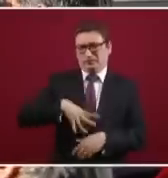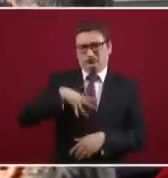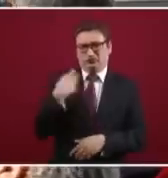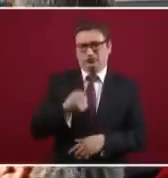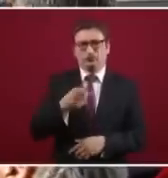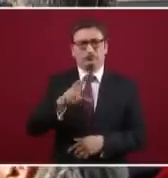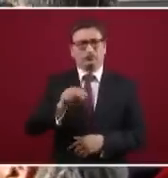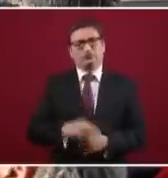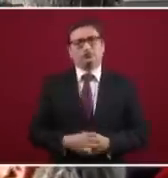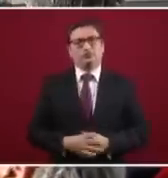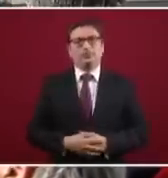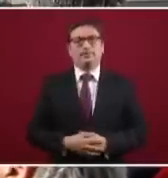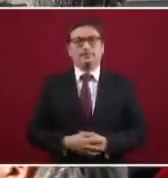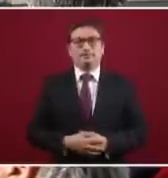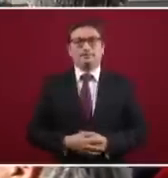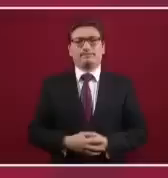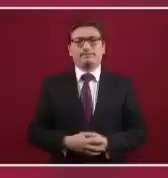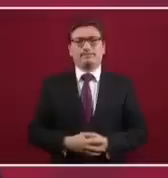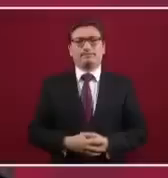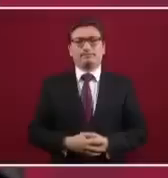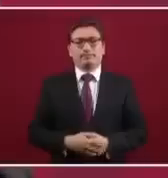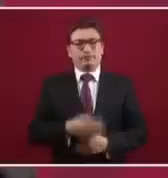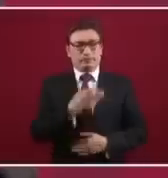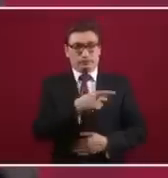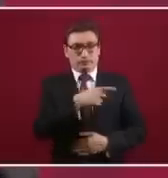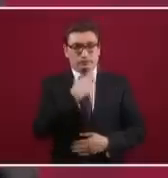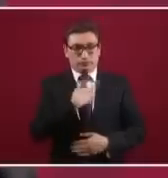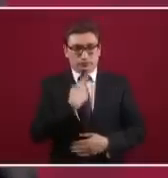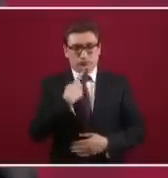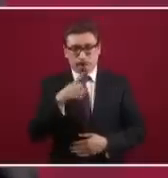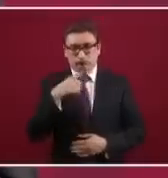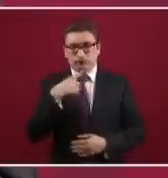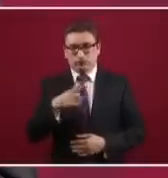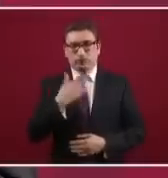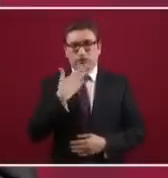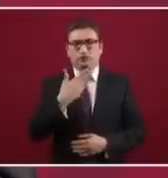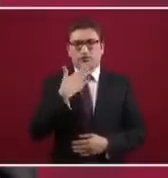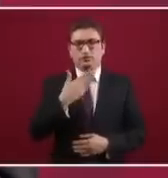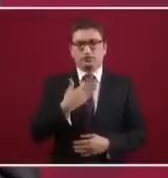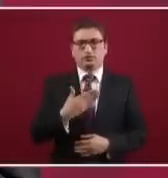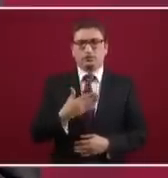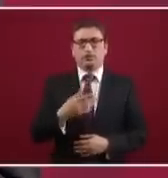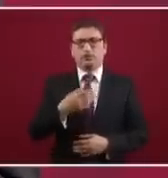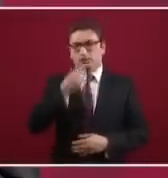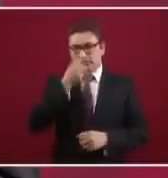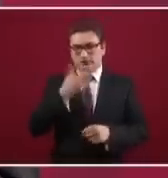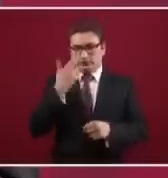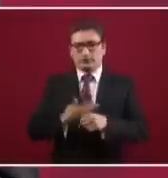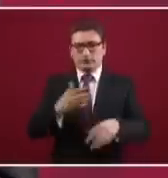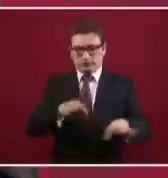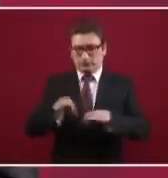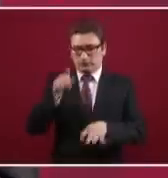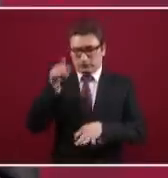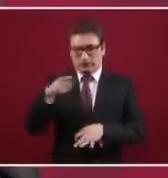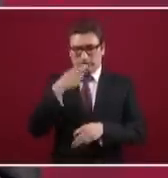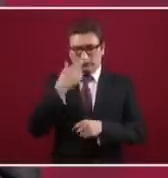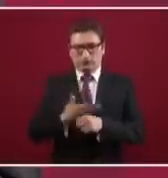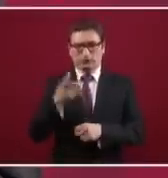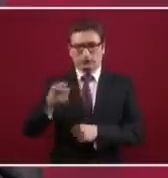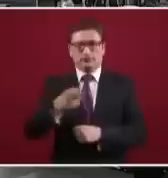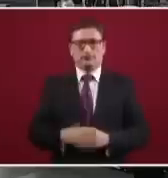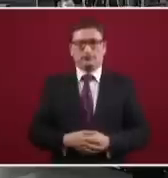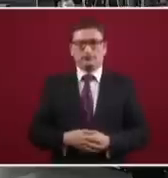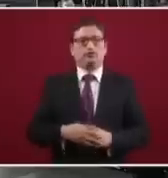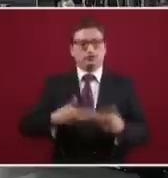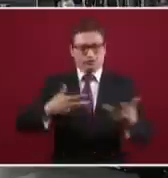abusos. Bueno, con lo que estás denunciando, tiene que intervenir la Secretaría del Trabajo. Va